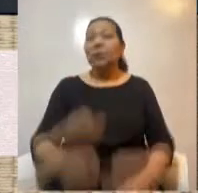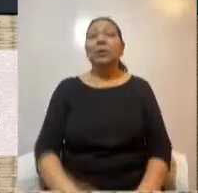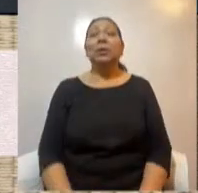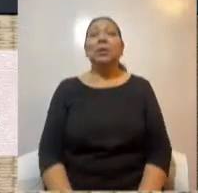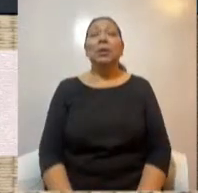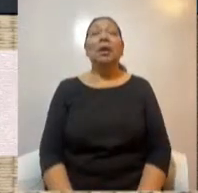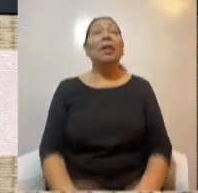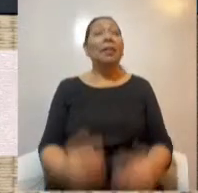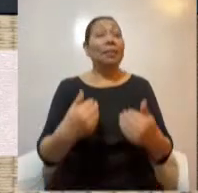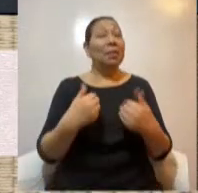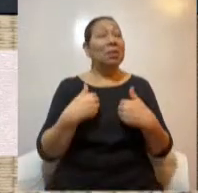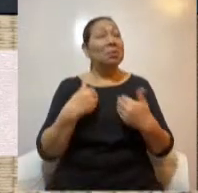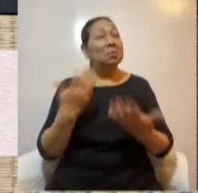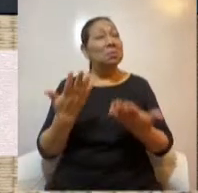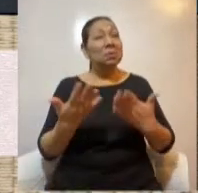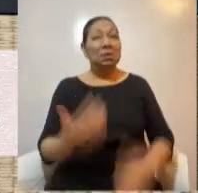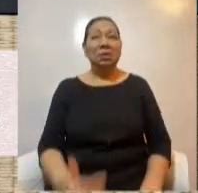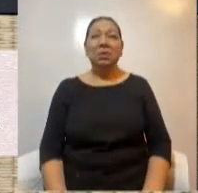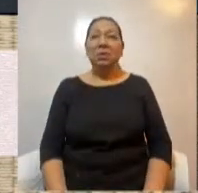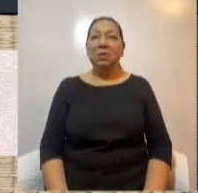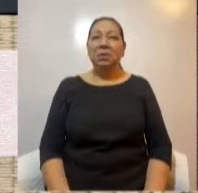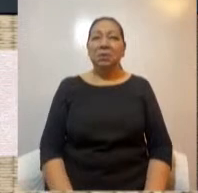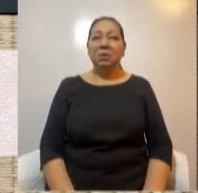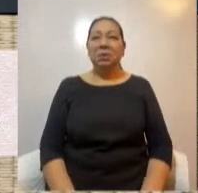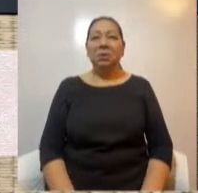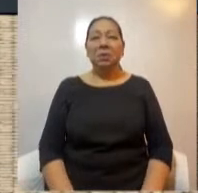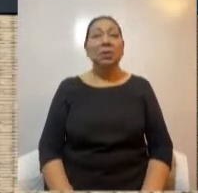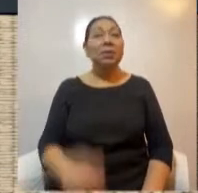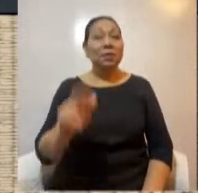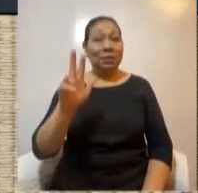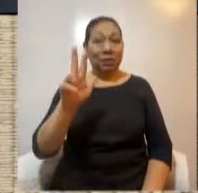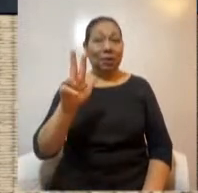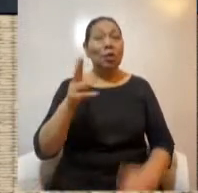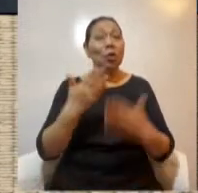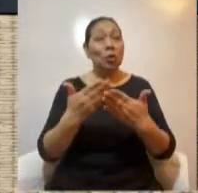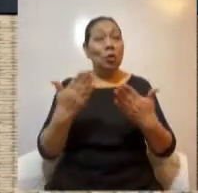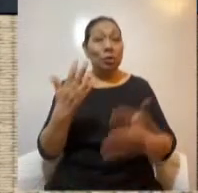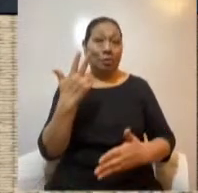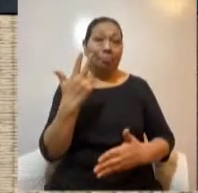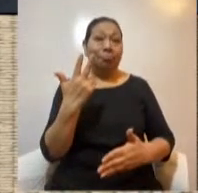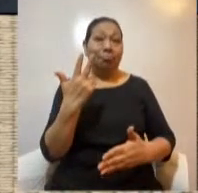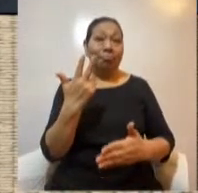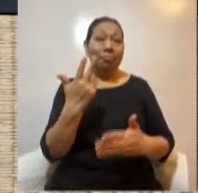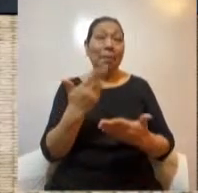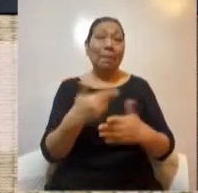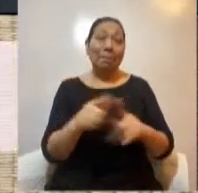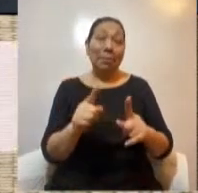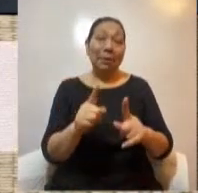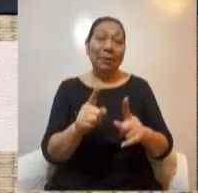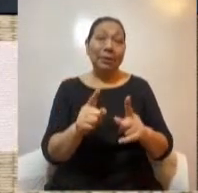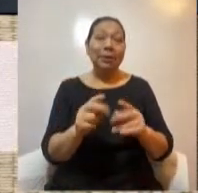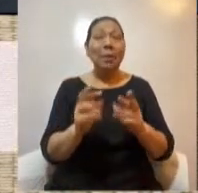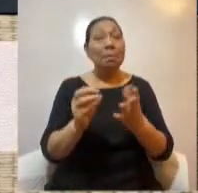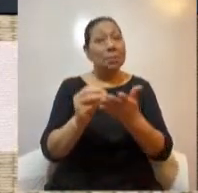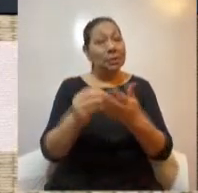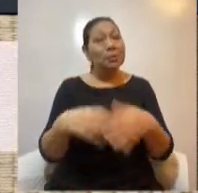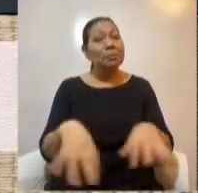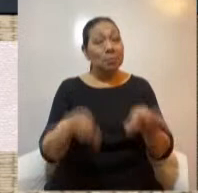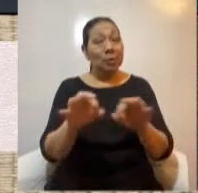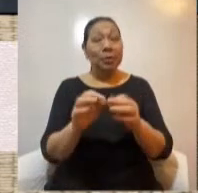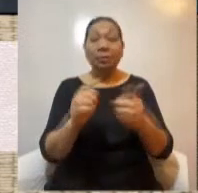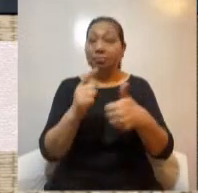sentencia tiene por lo menos tres grandes virtudes o tres grandes aspectos a